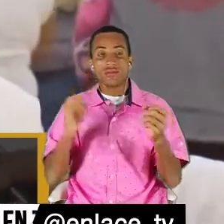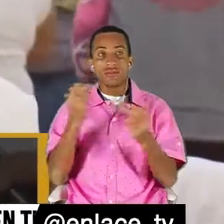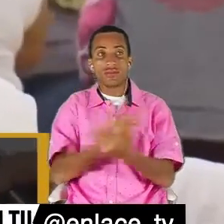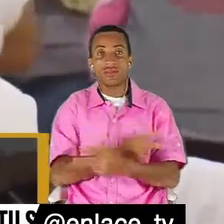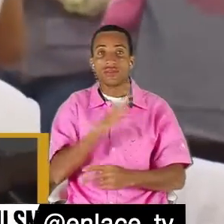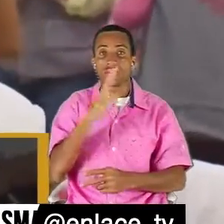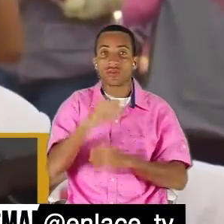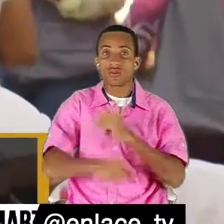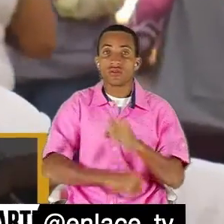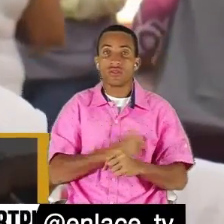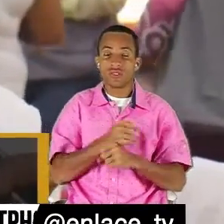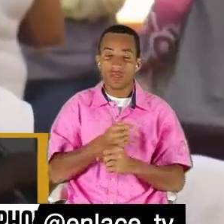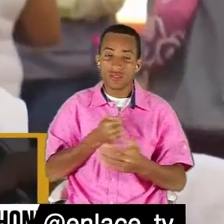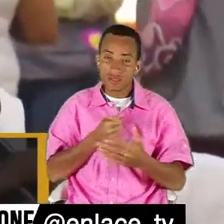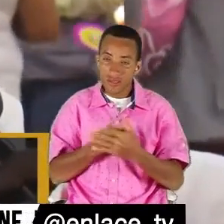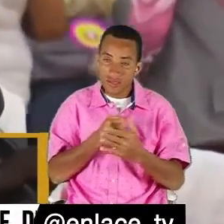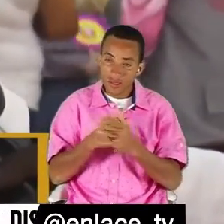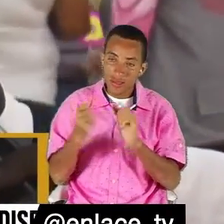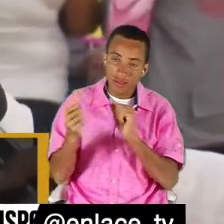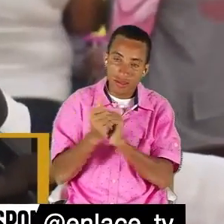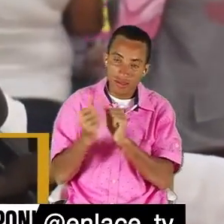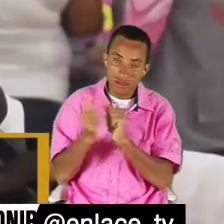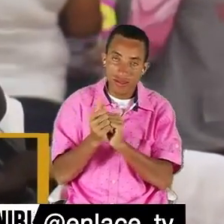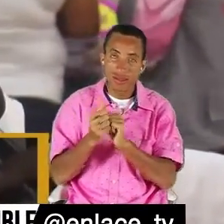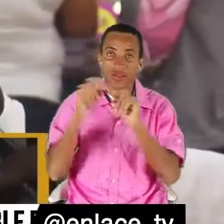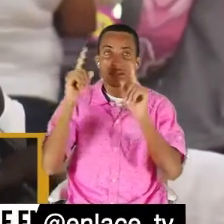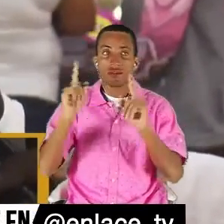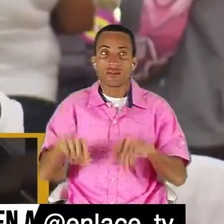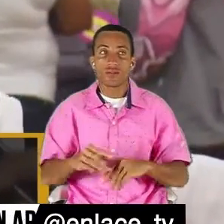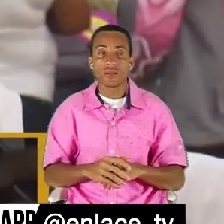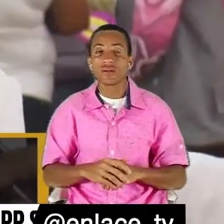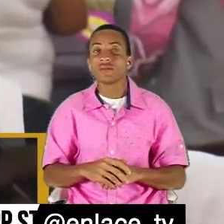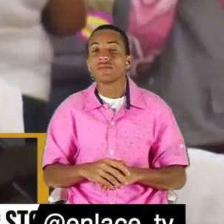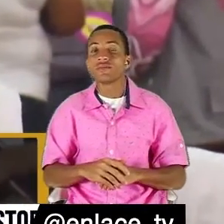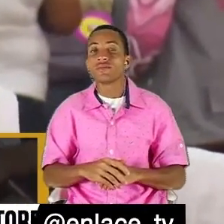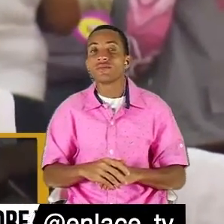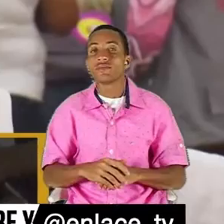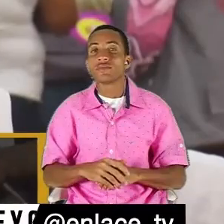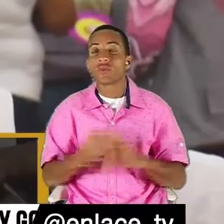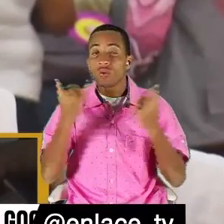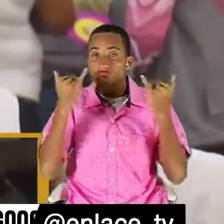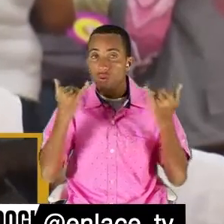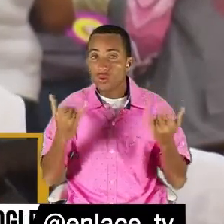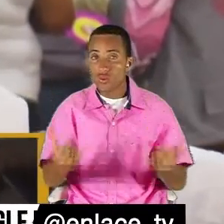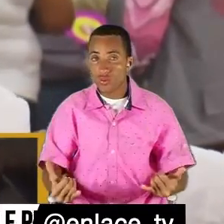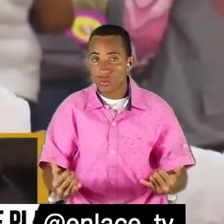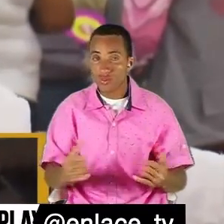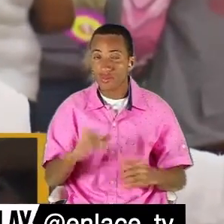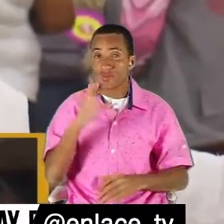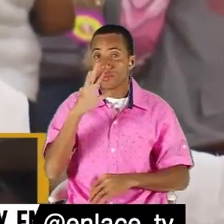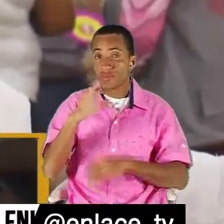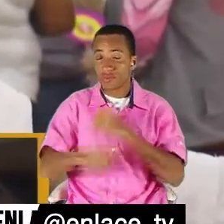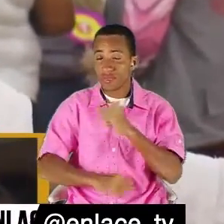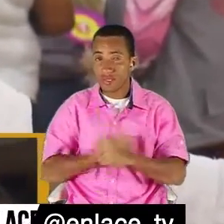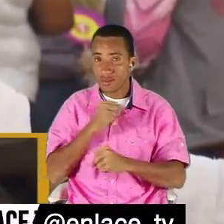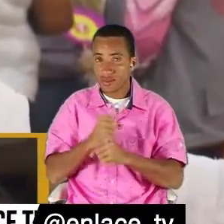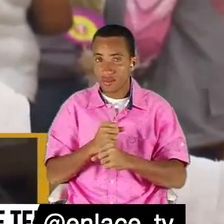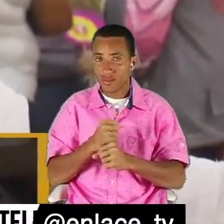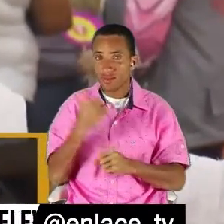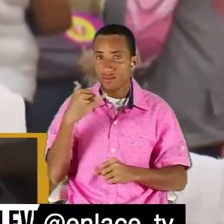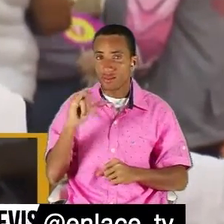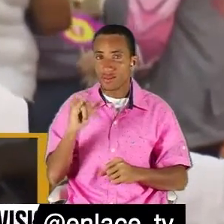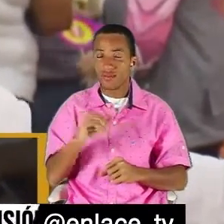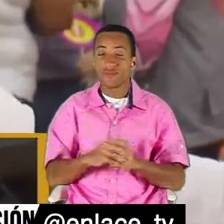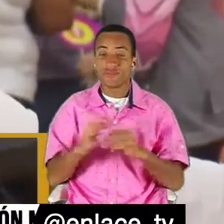de trabajo, de acompañamiento con las víctimas, de trabajo interinstitucional, y hoy en el marco de esos 5 años estamos haciendo